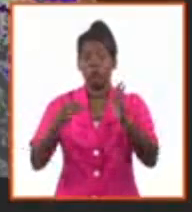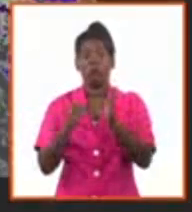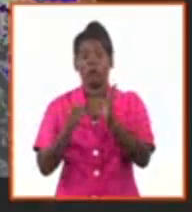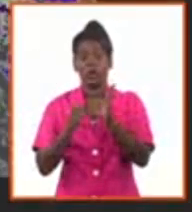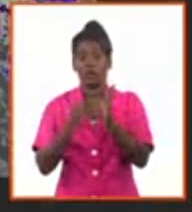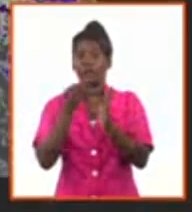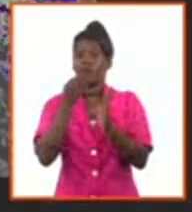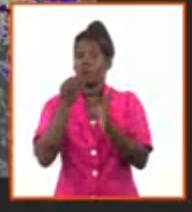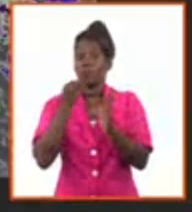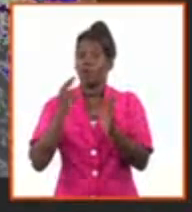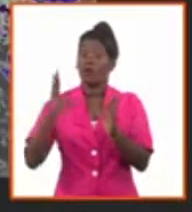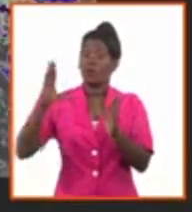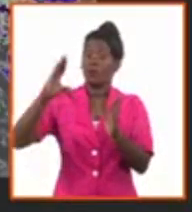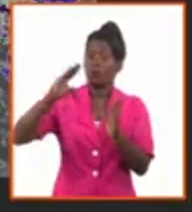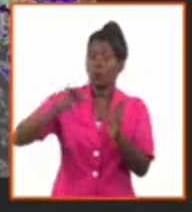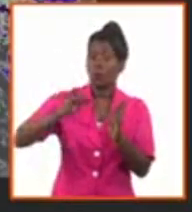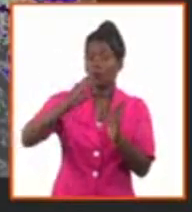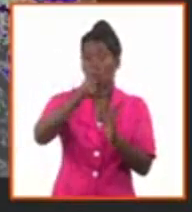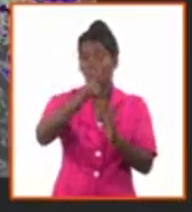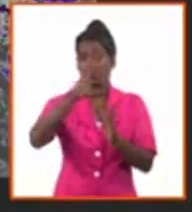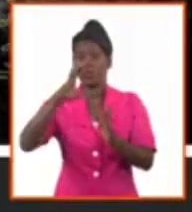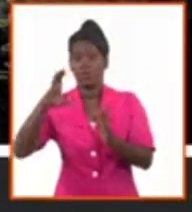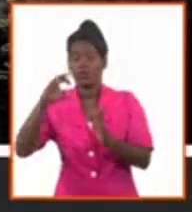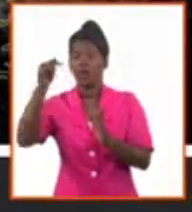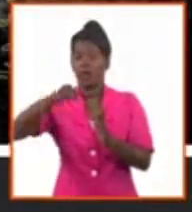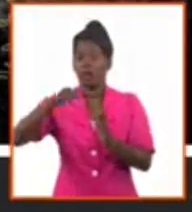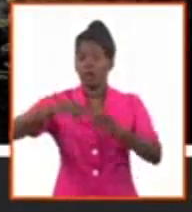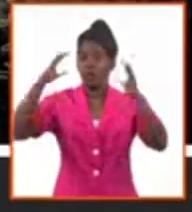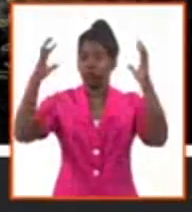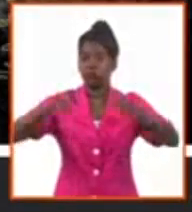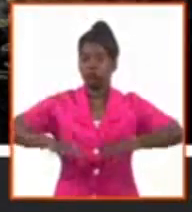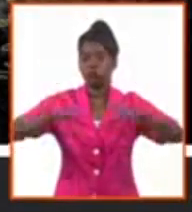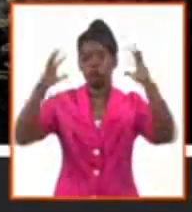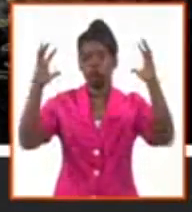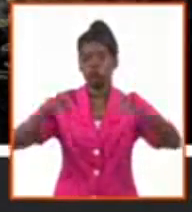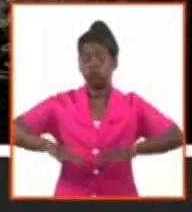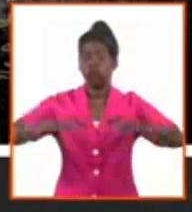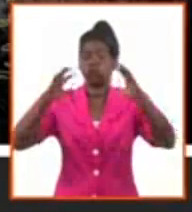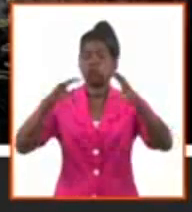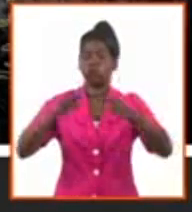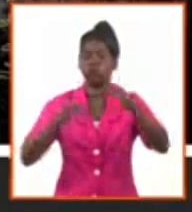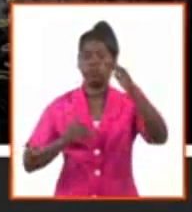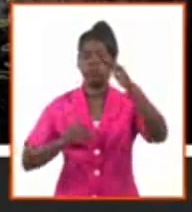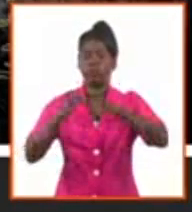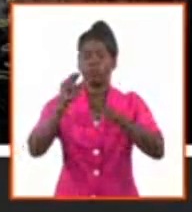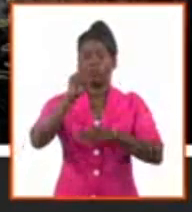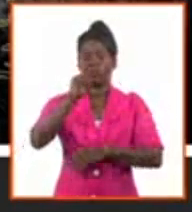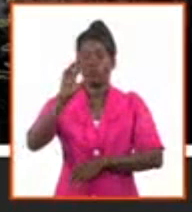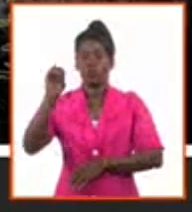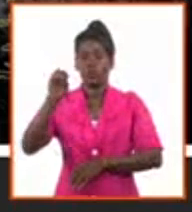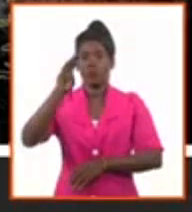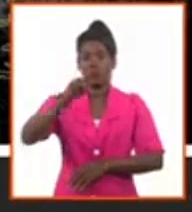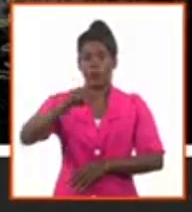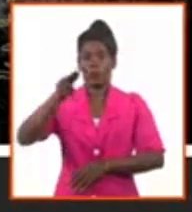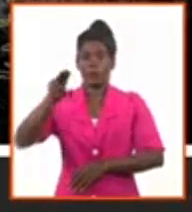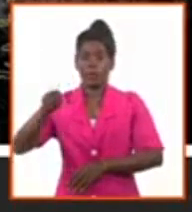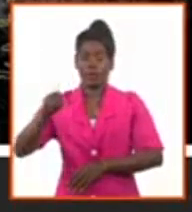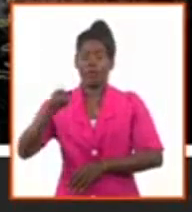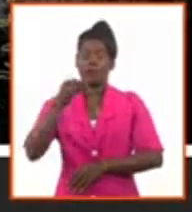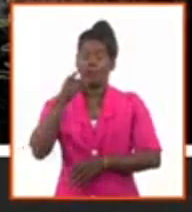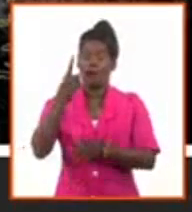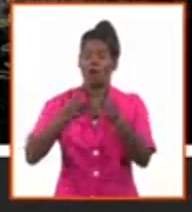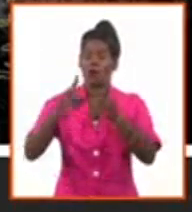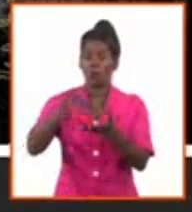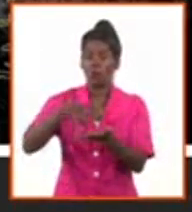más fuertes e intensas en la mitad occidental, con acumulados que pudieran superar los 200 milímetros en diferentes localidades, como